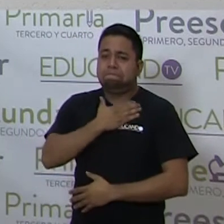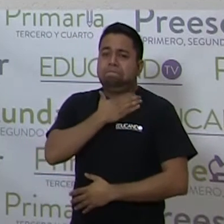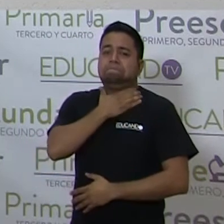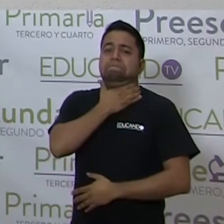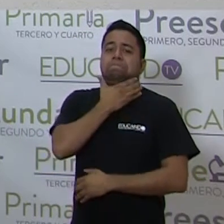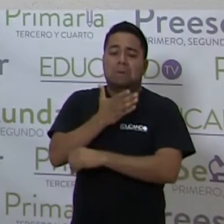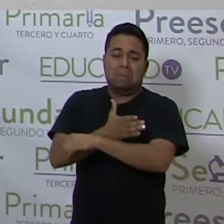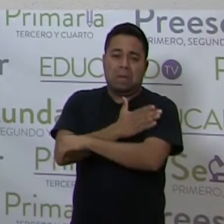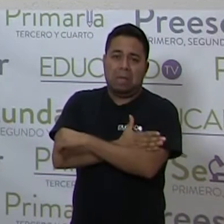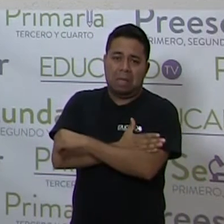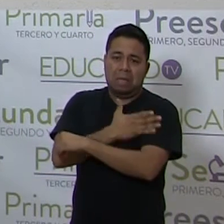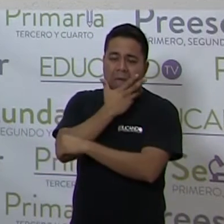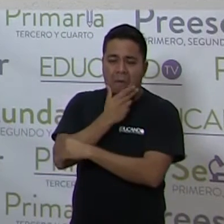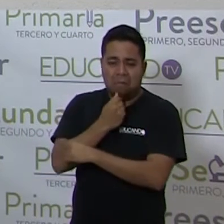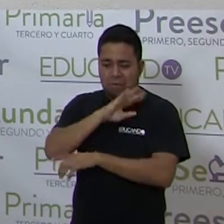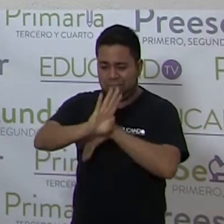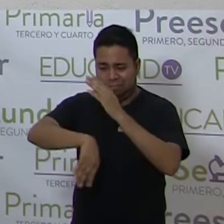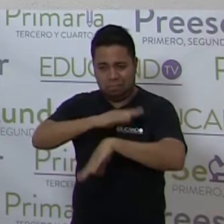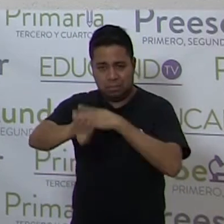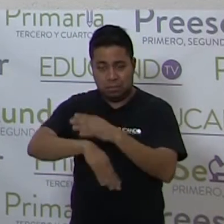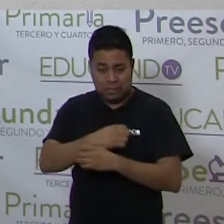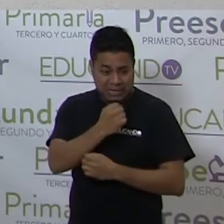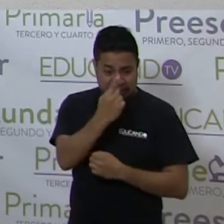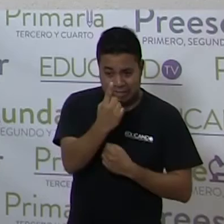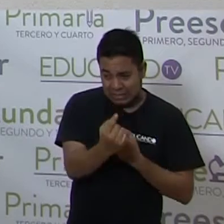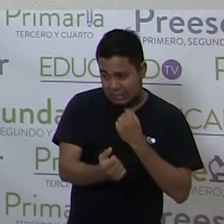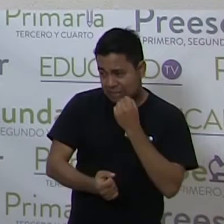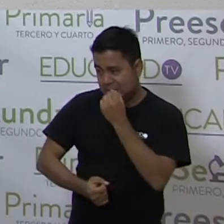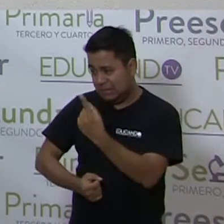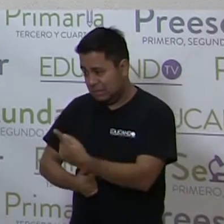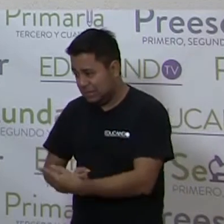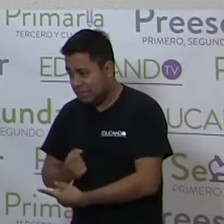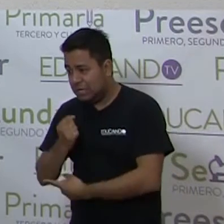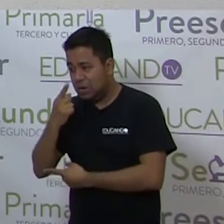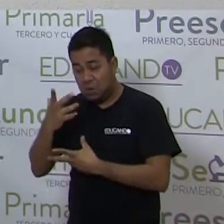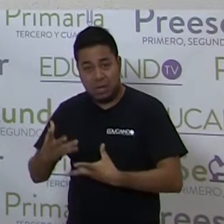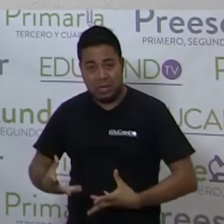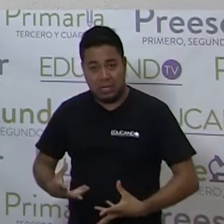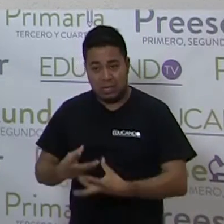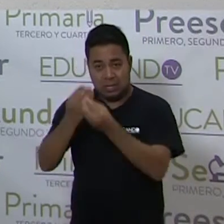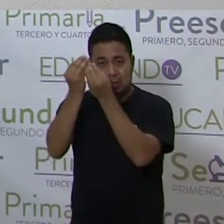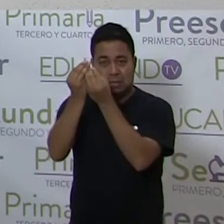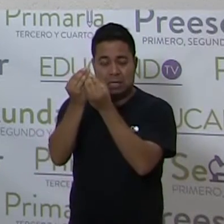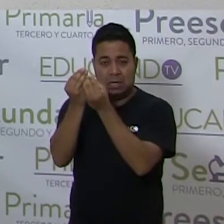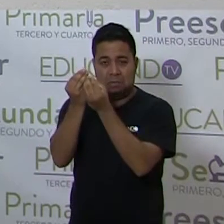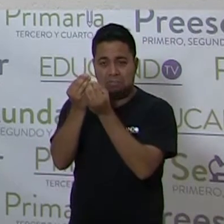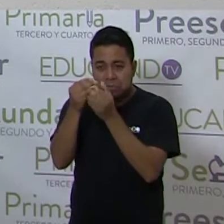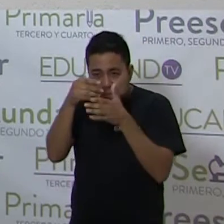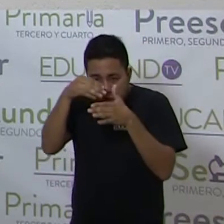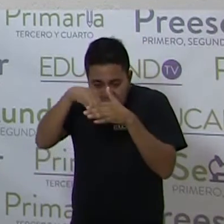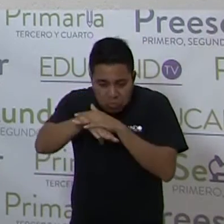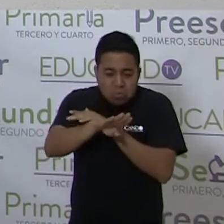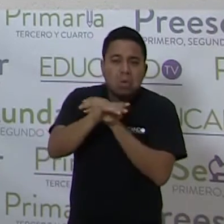Los que se salvaron se escondieron y se convirtieron en gnomos.